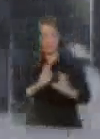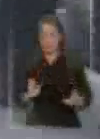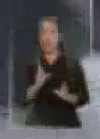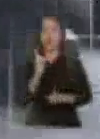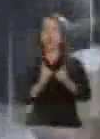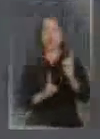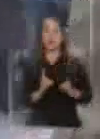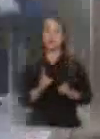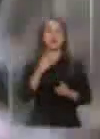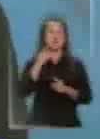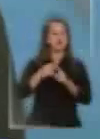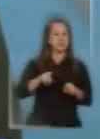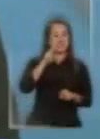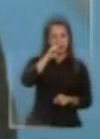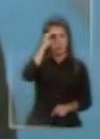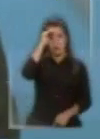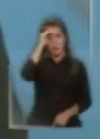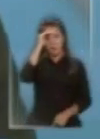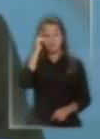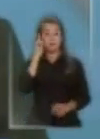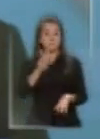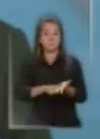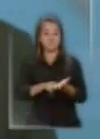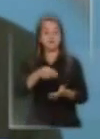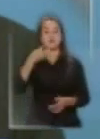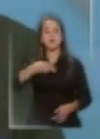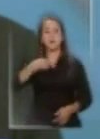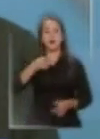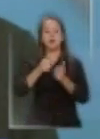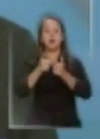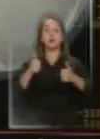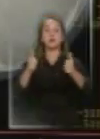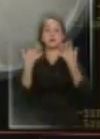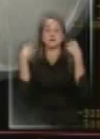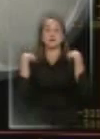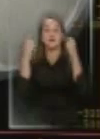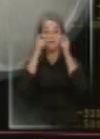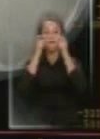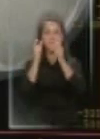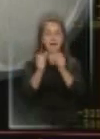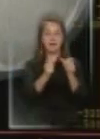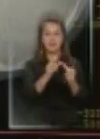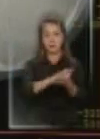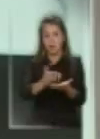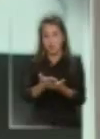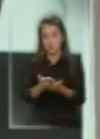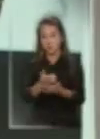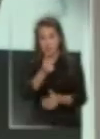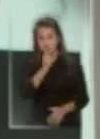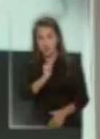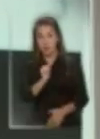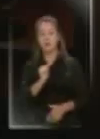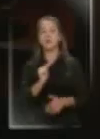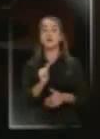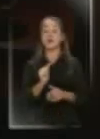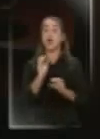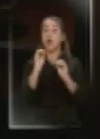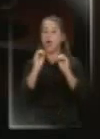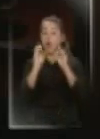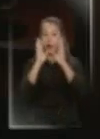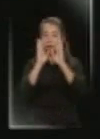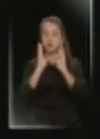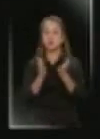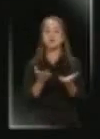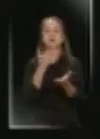Algunos más desconfiados que otros, pero lo cierto es que este martes la autoridad encargada de fiscalizar a la salud privada encendió las alertas. En